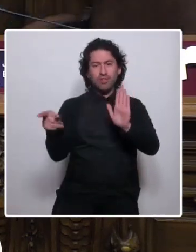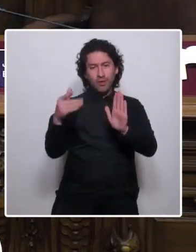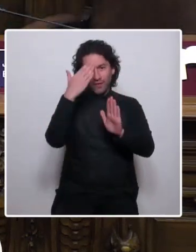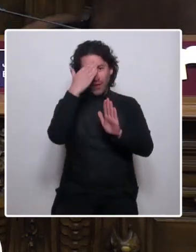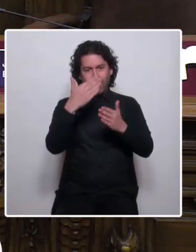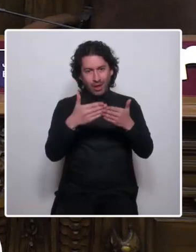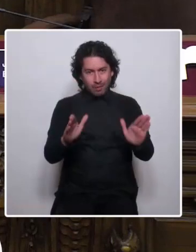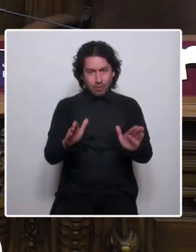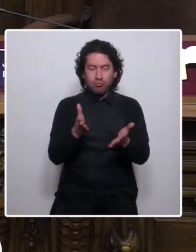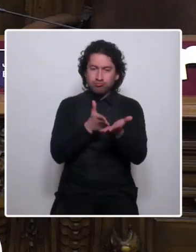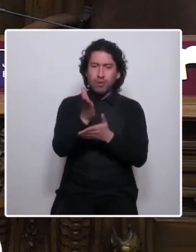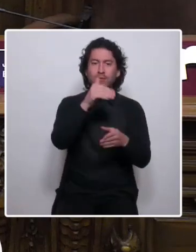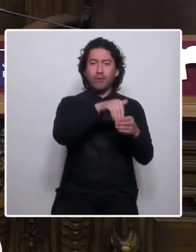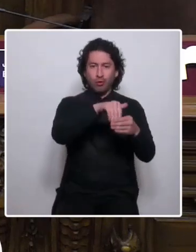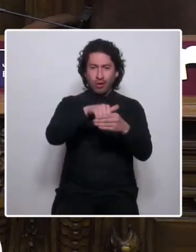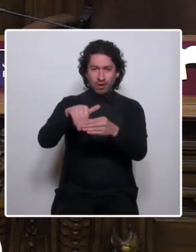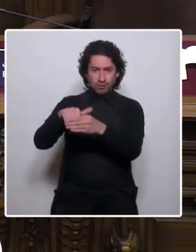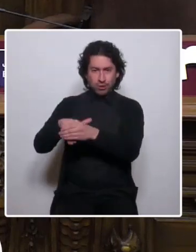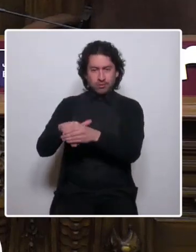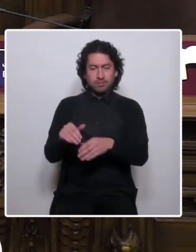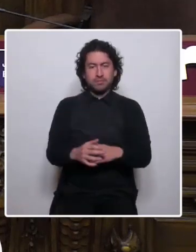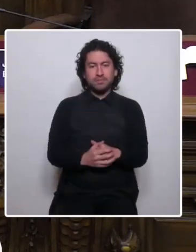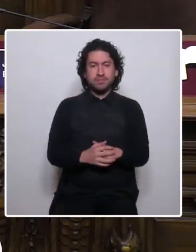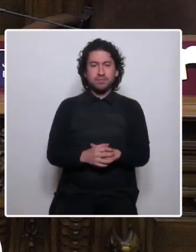Se abre la votación.